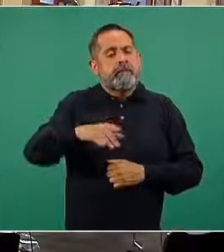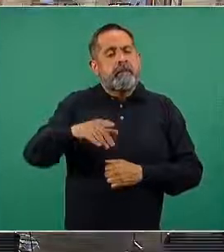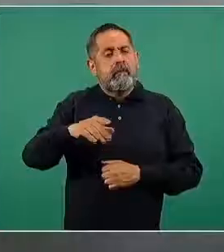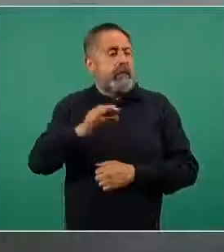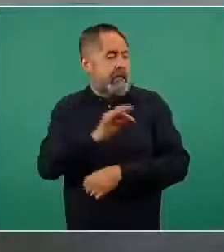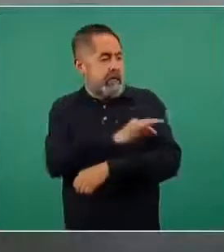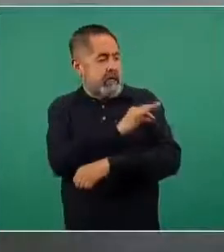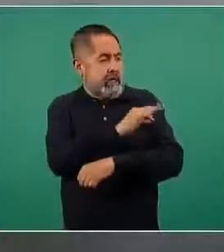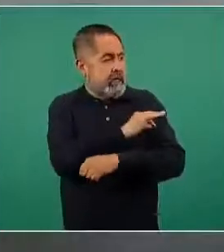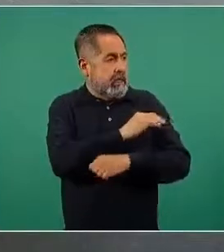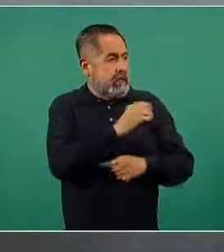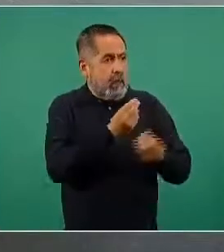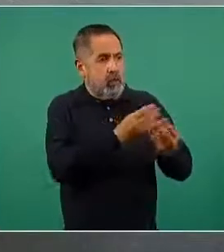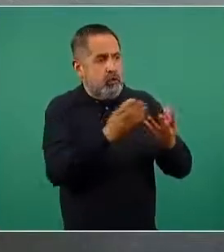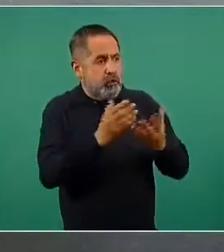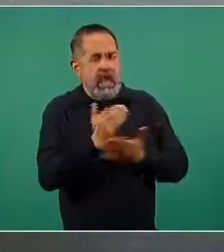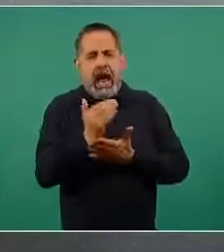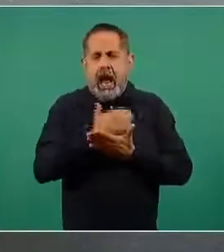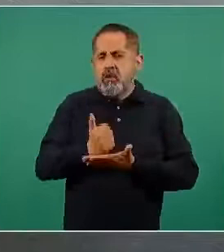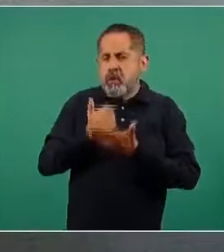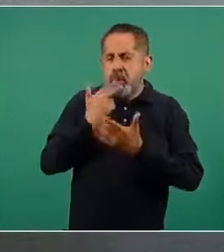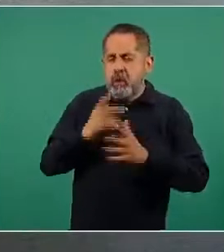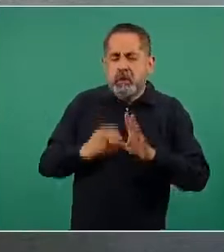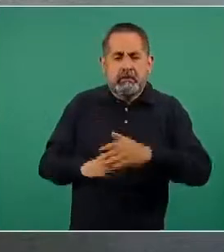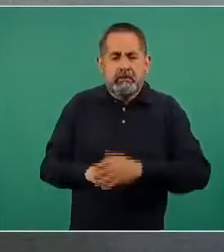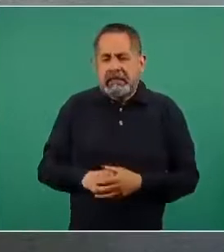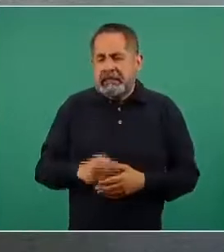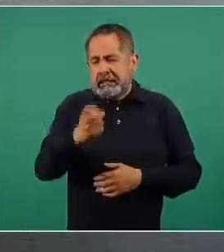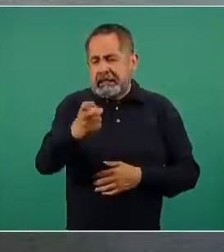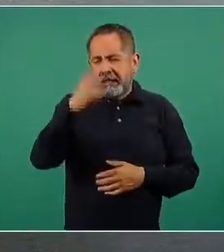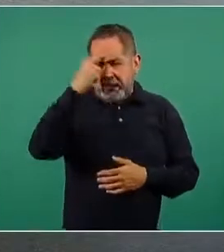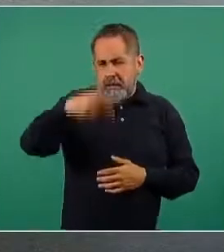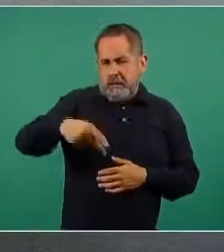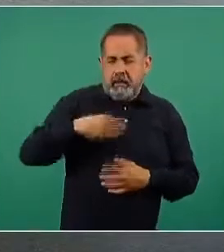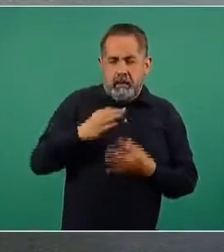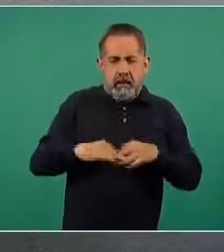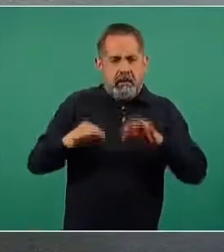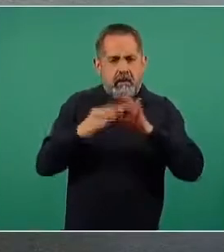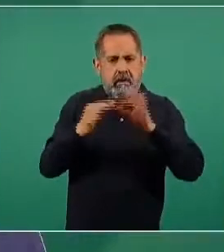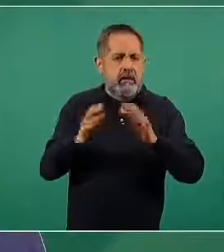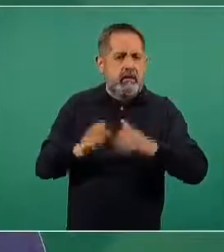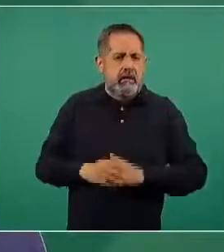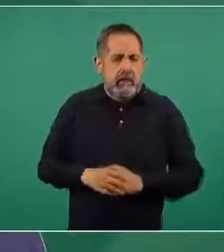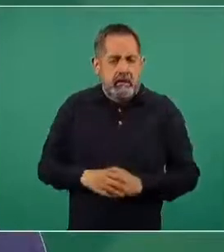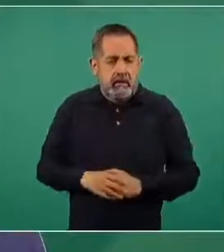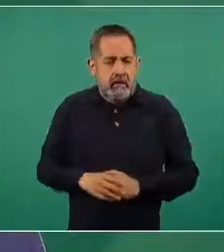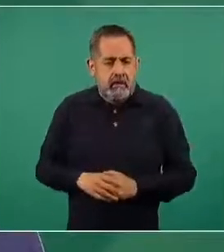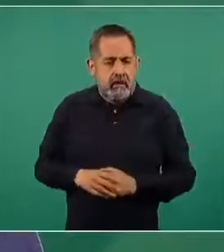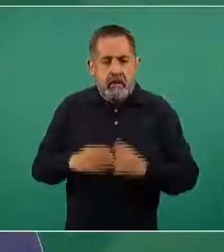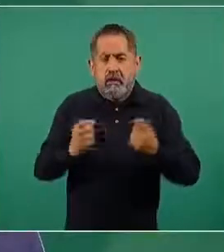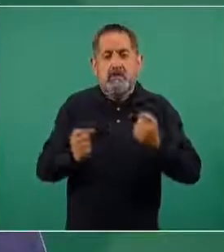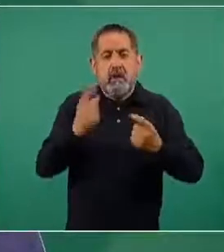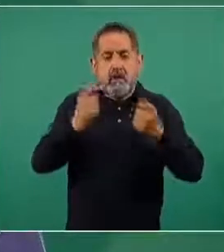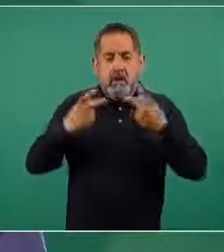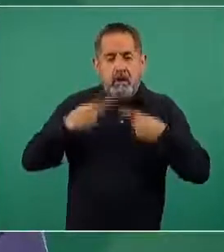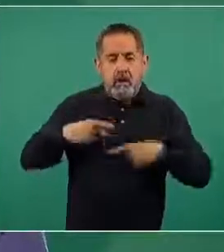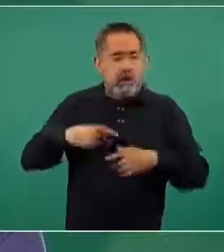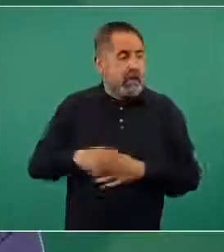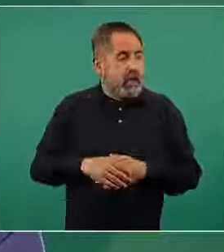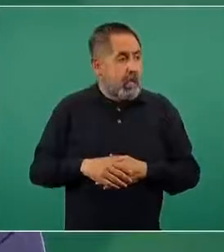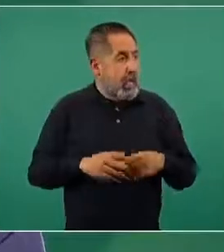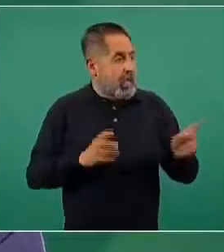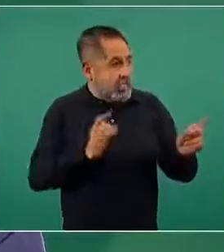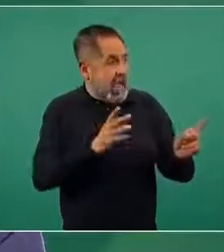o solamente es hacer copia social? Esa es una pregunta que creo que es muy importante en el sentido de que algunas personas podrían percibir que como ya se